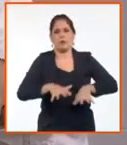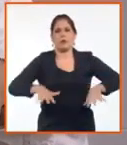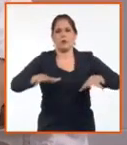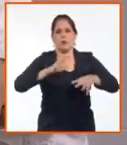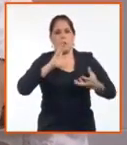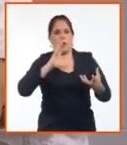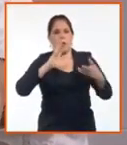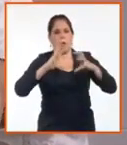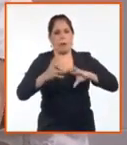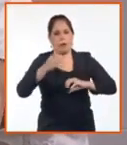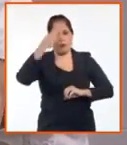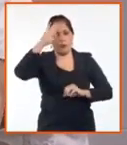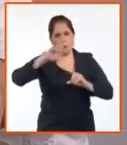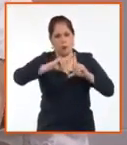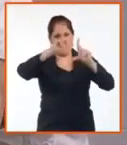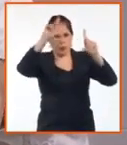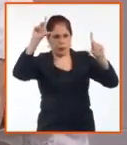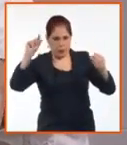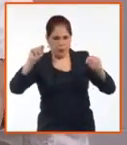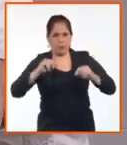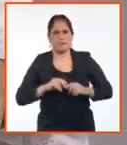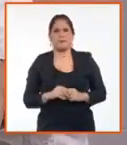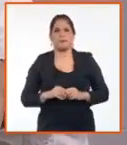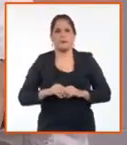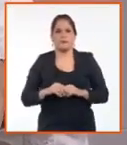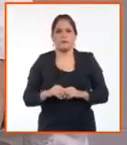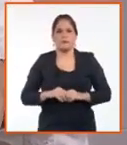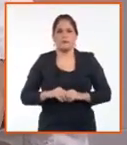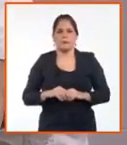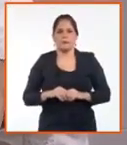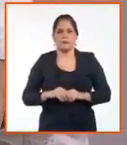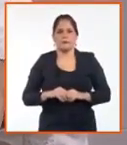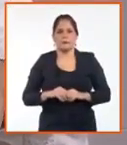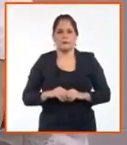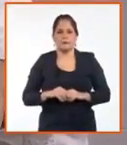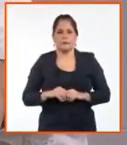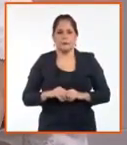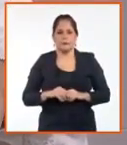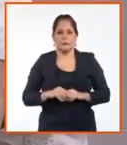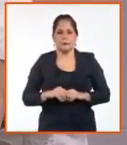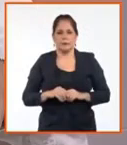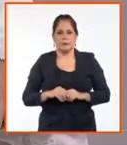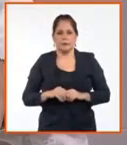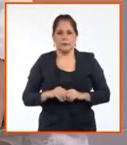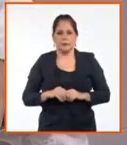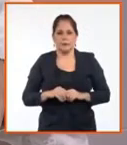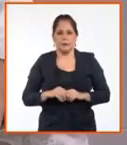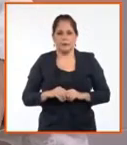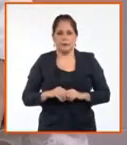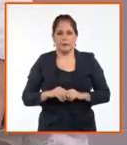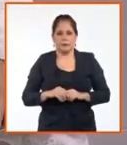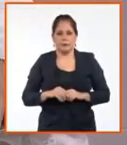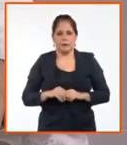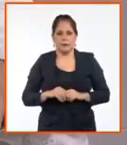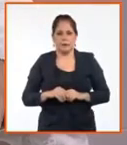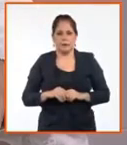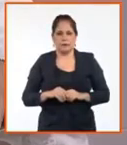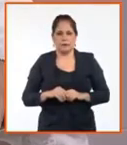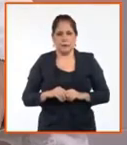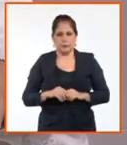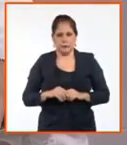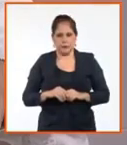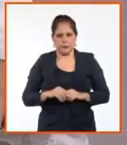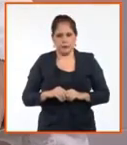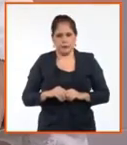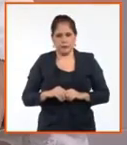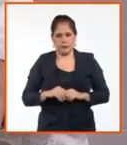estamos por la que estamos transitando y yo por un ángel de tiempo no voy a mencionar las todas hay un grupo de